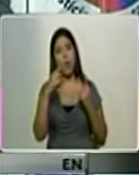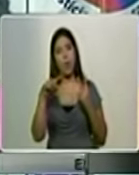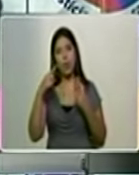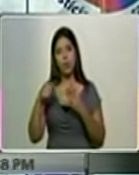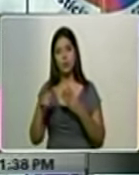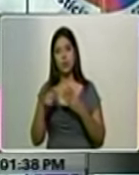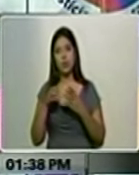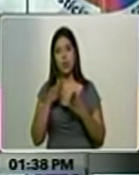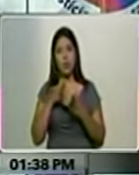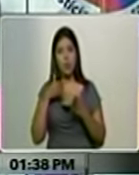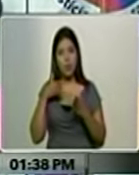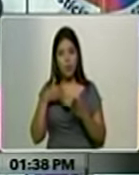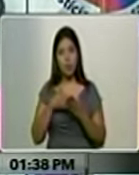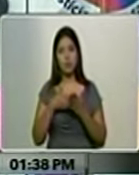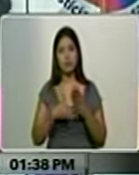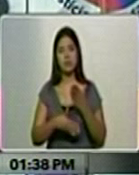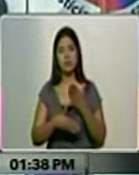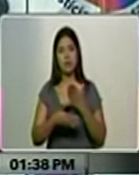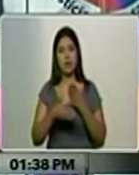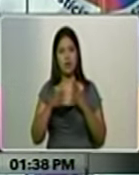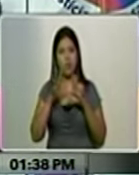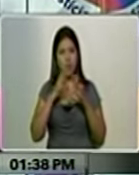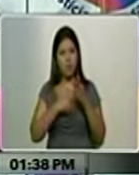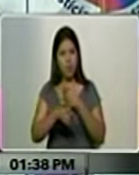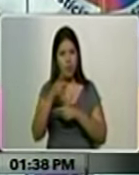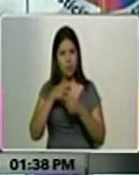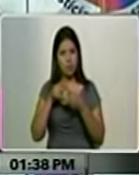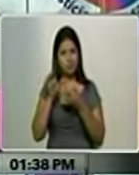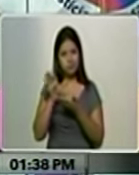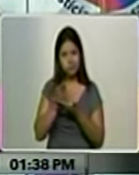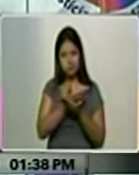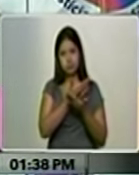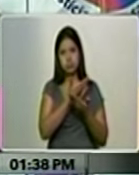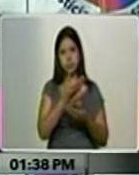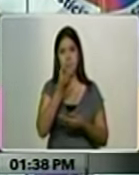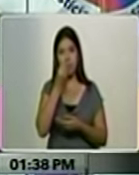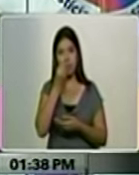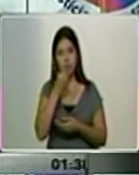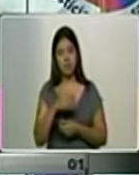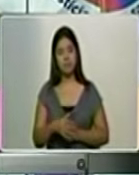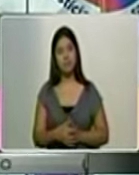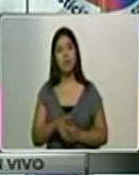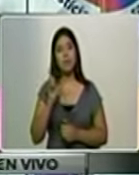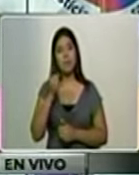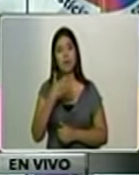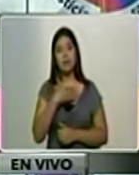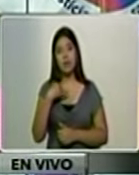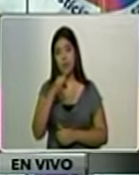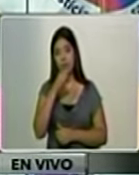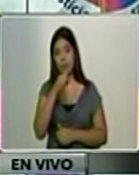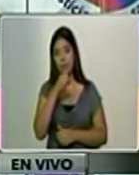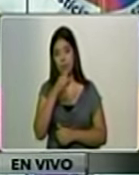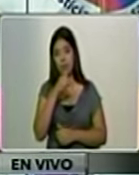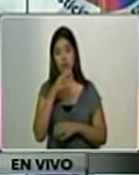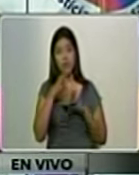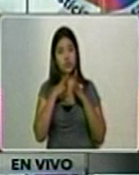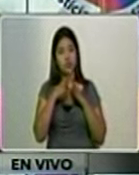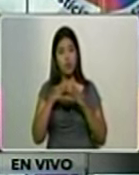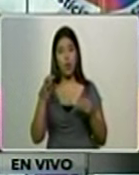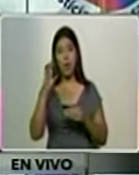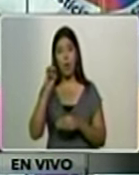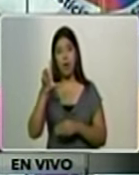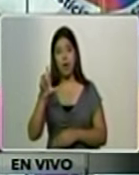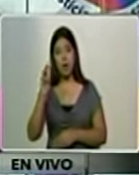el contrabando. Quería manifestar también que los resultados de las operaciones